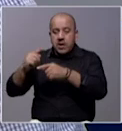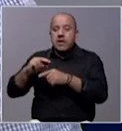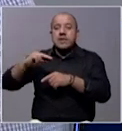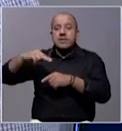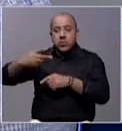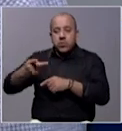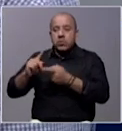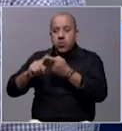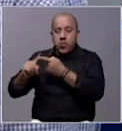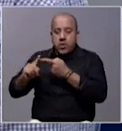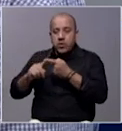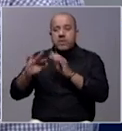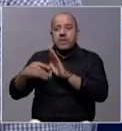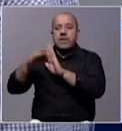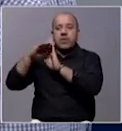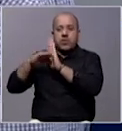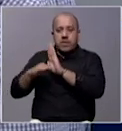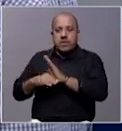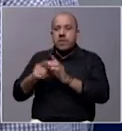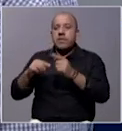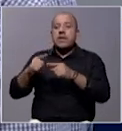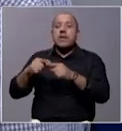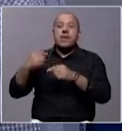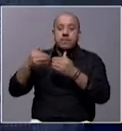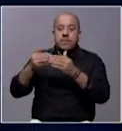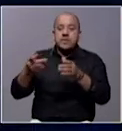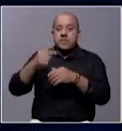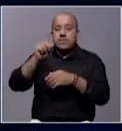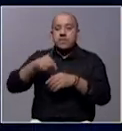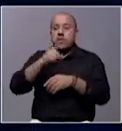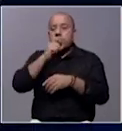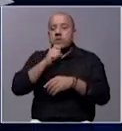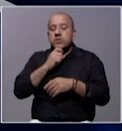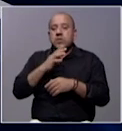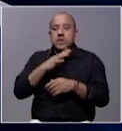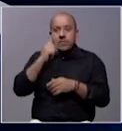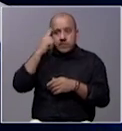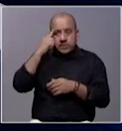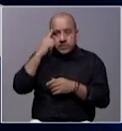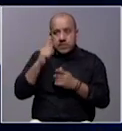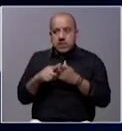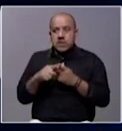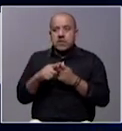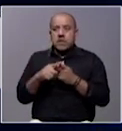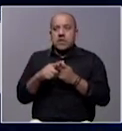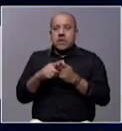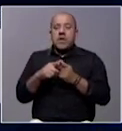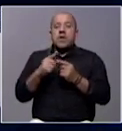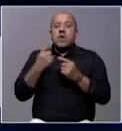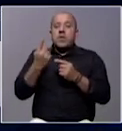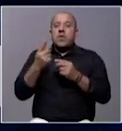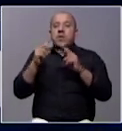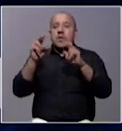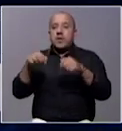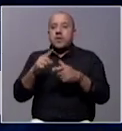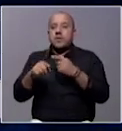ya es un acuerdo gobierno para llevar adelante a partir del primero de marzo y lo que se nos viene yo creo que hay que verlo planos 1 en el plano de la coalición de gobierno